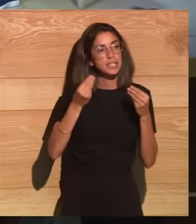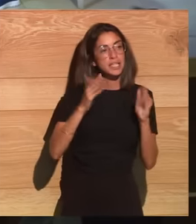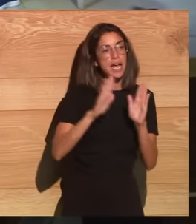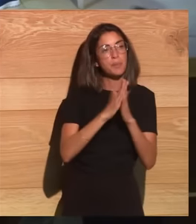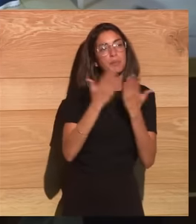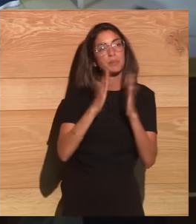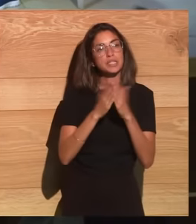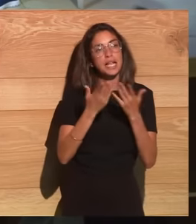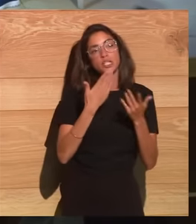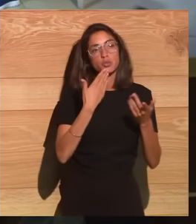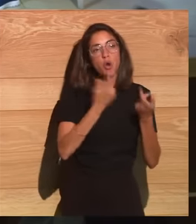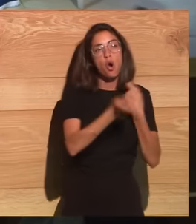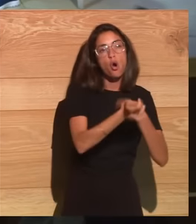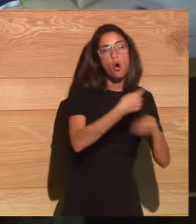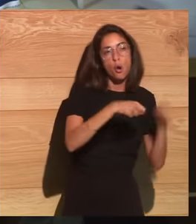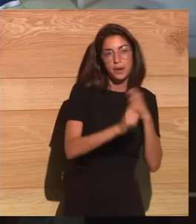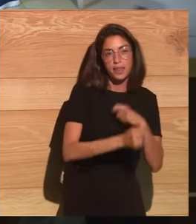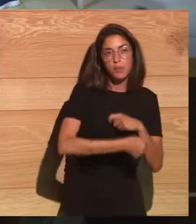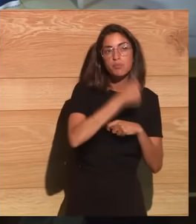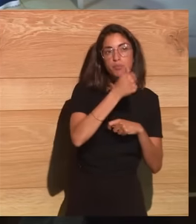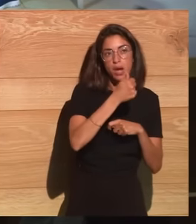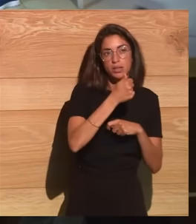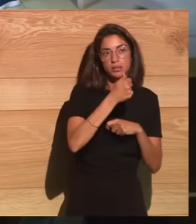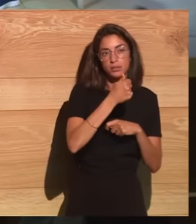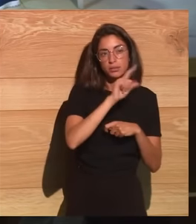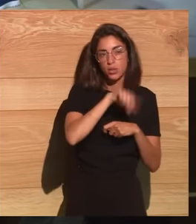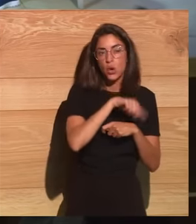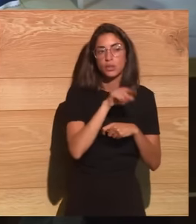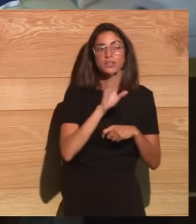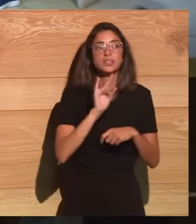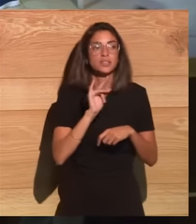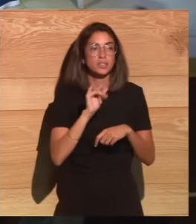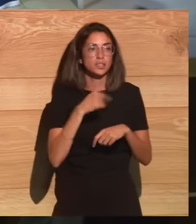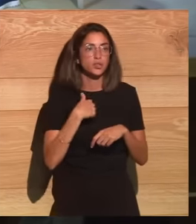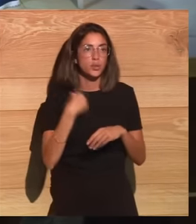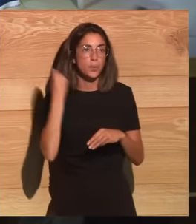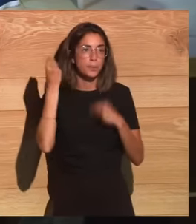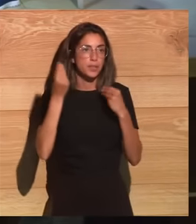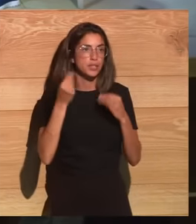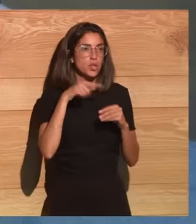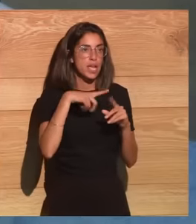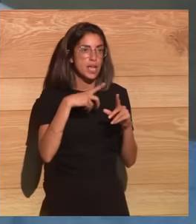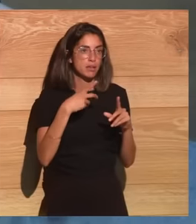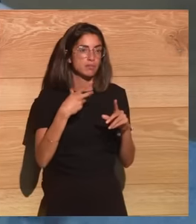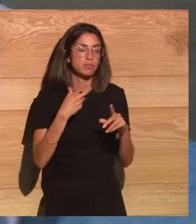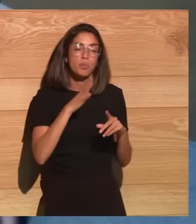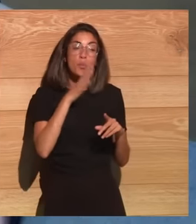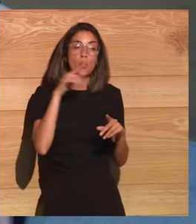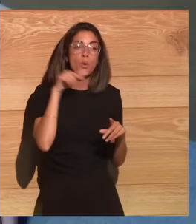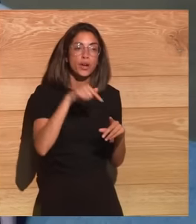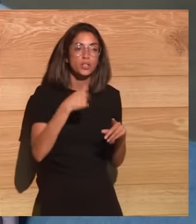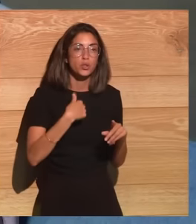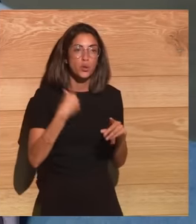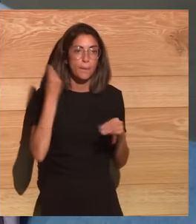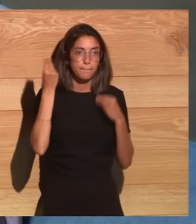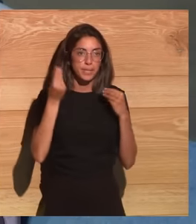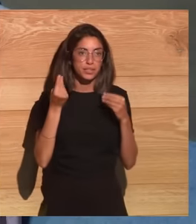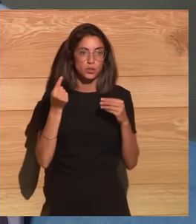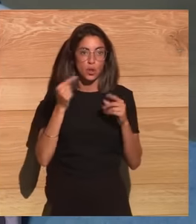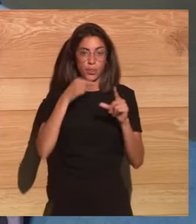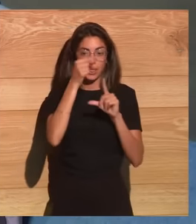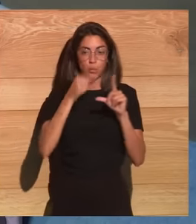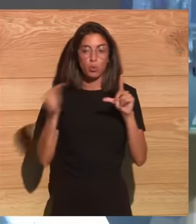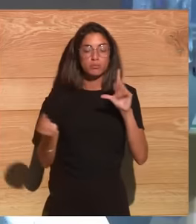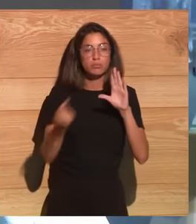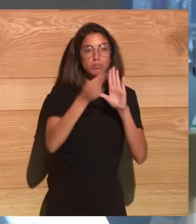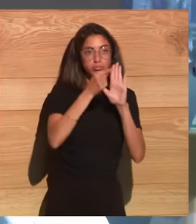comercial? Sí, es lo primero que he buscado. Digo que. Por eso dije, voy a meter mis dibujos. De todas maneras, he acabado en alto porque no había acabado la frase. Claro,